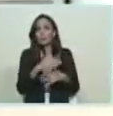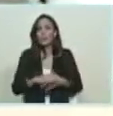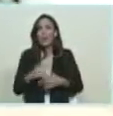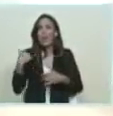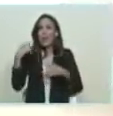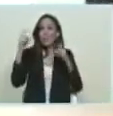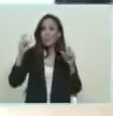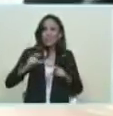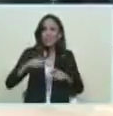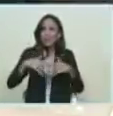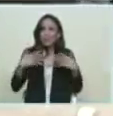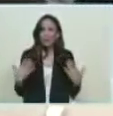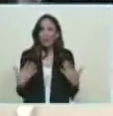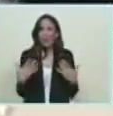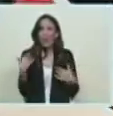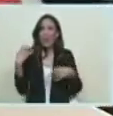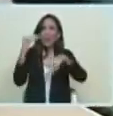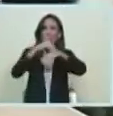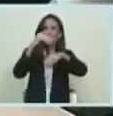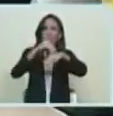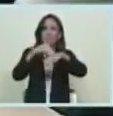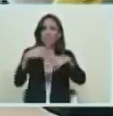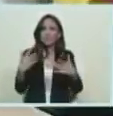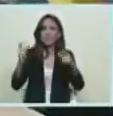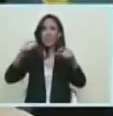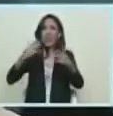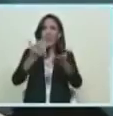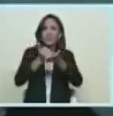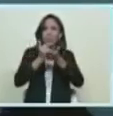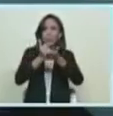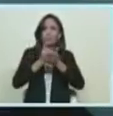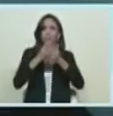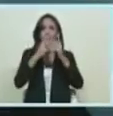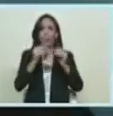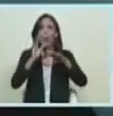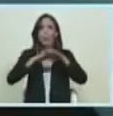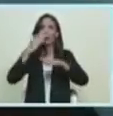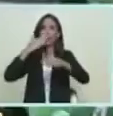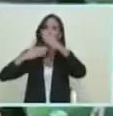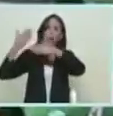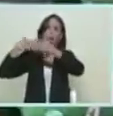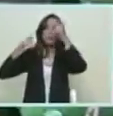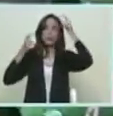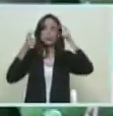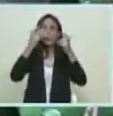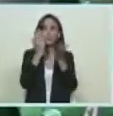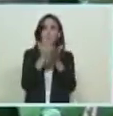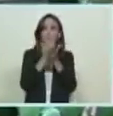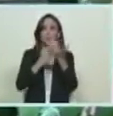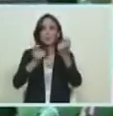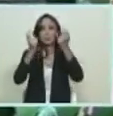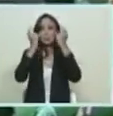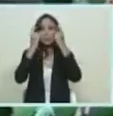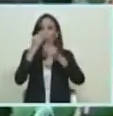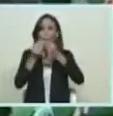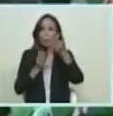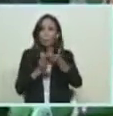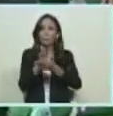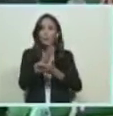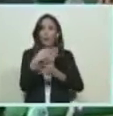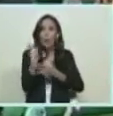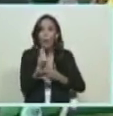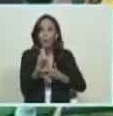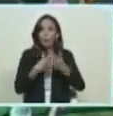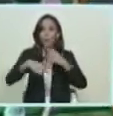no necesitamos ser convocados, presidente, porque gracias al comandante Chávez y a usted, presidente Nicolás Maduro, la